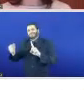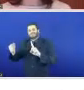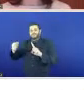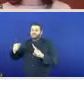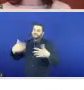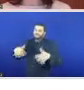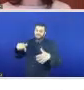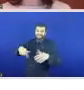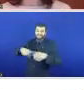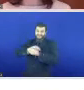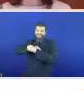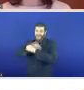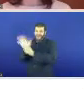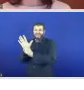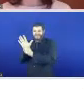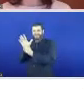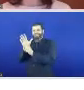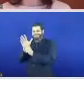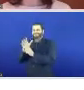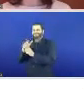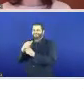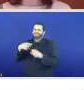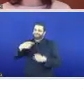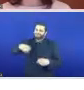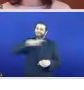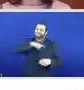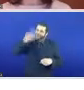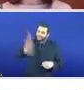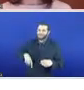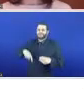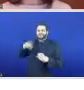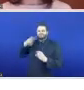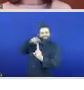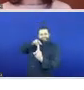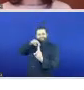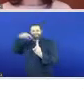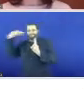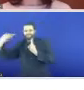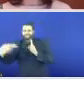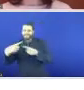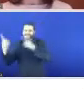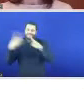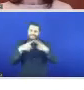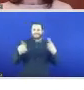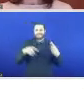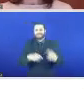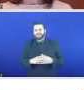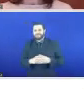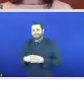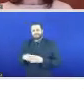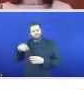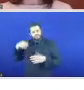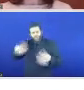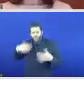tiene que ser analizada en cómo ha afectado de forma diferenciada a las mujeres, y